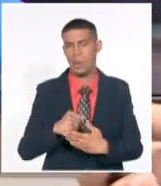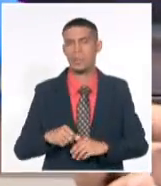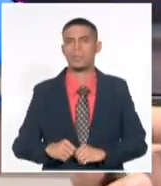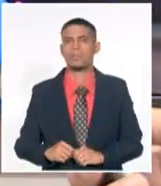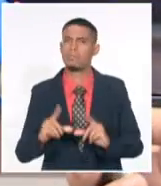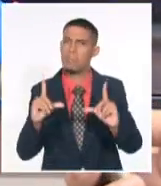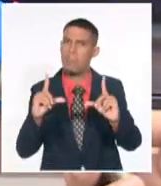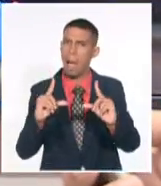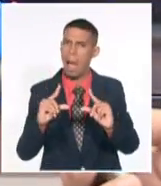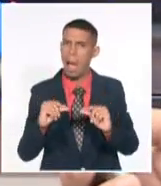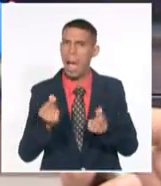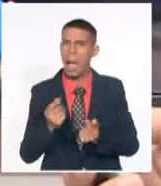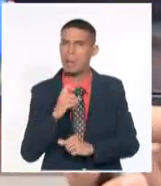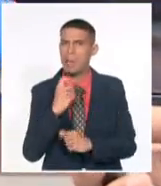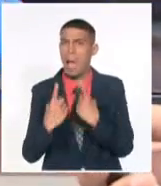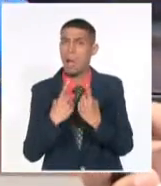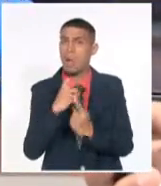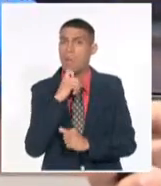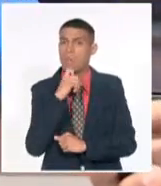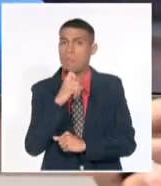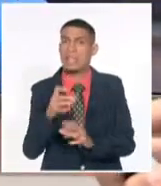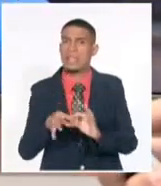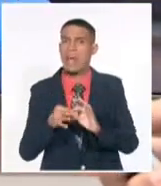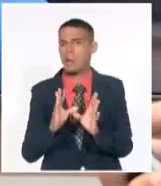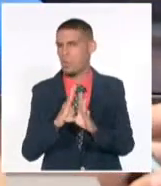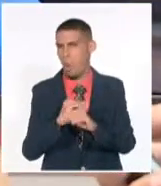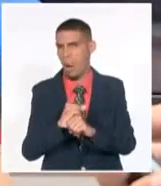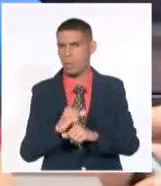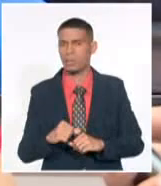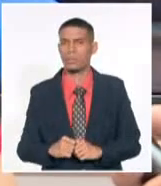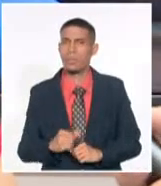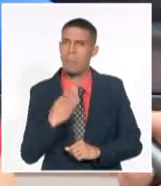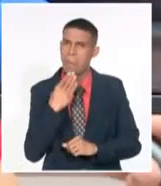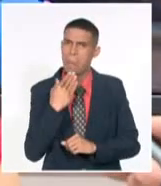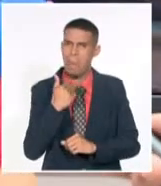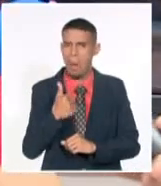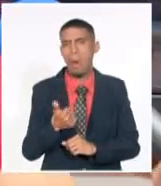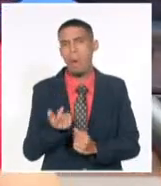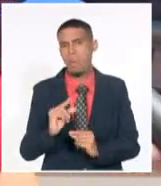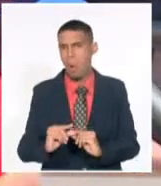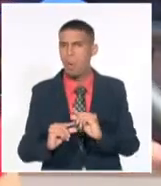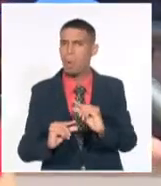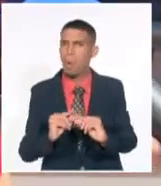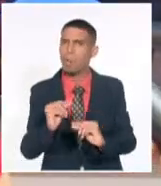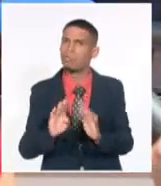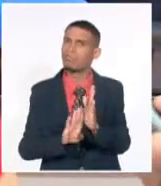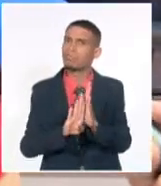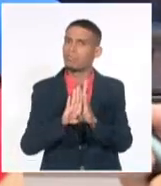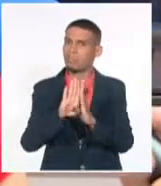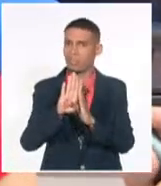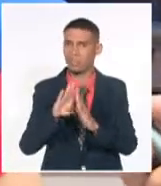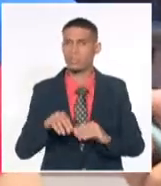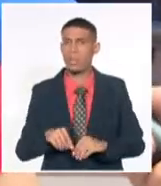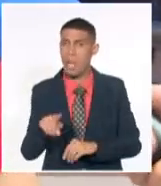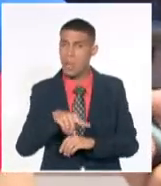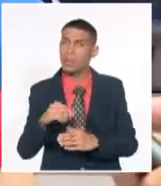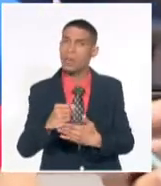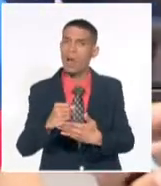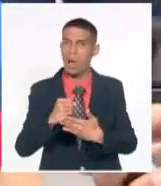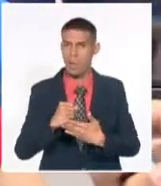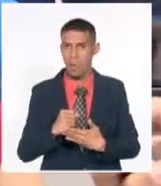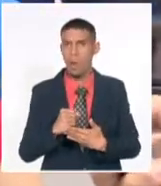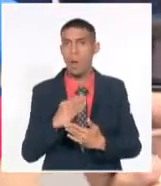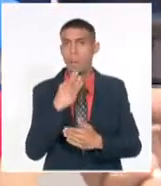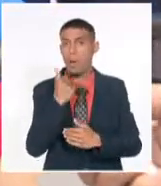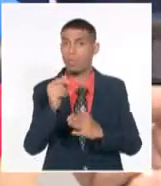indisponibilidad por el por el tema del combustible que dec queo ha mejorado apreciablemente Y eso también ha propiciado un incremento de la